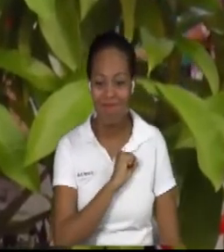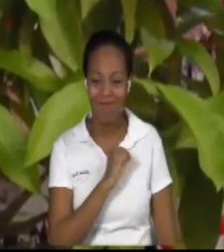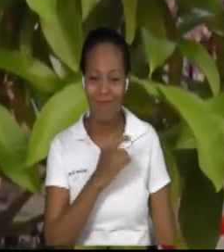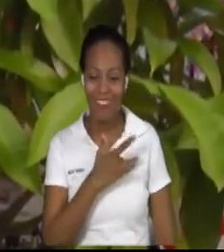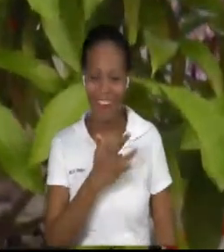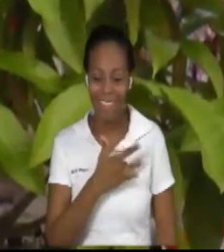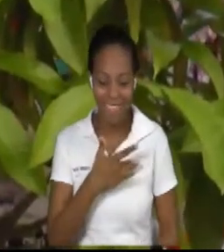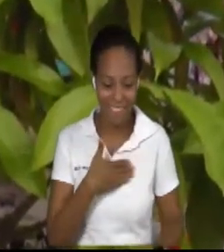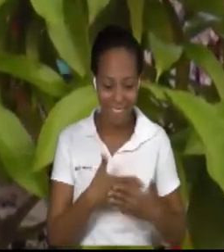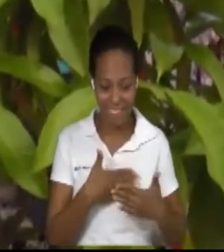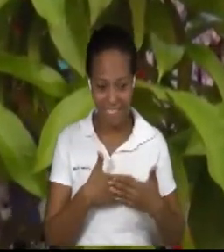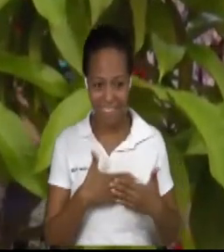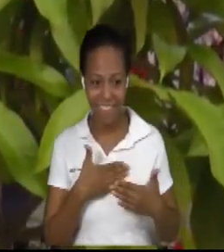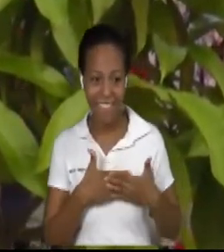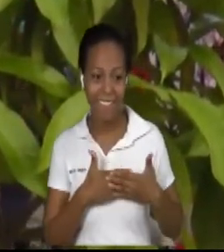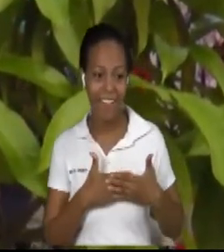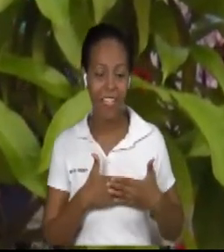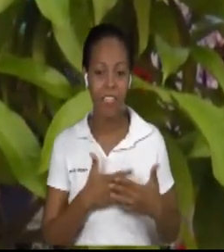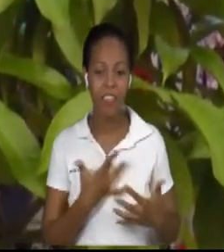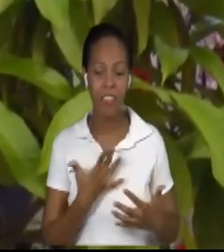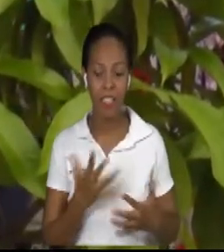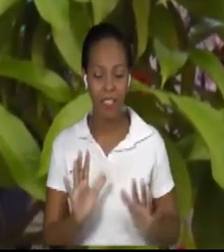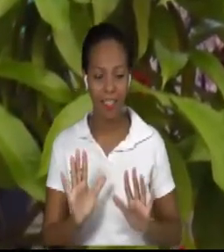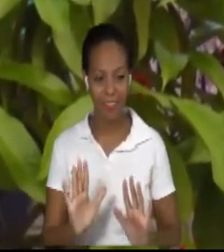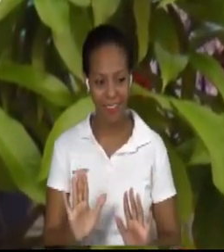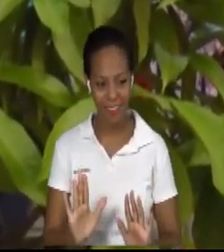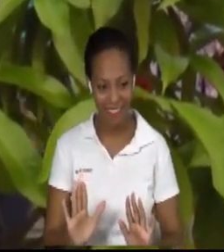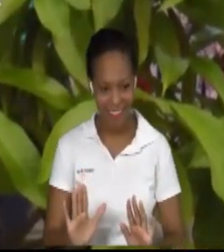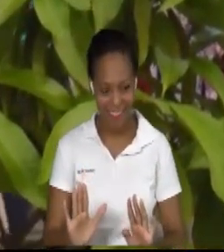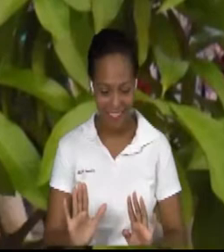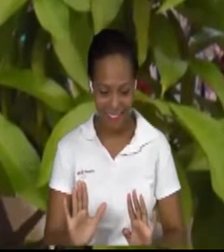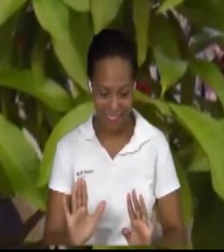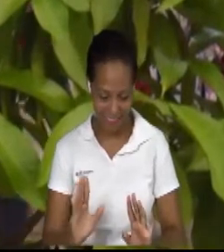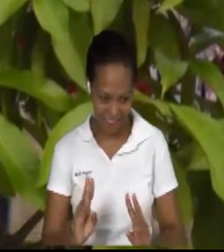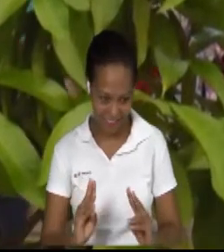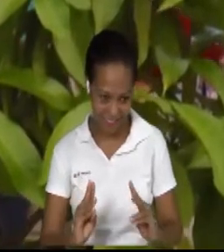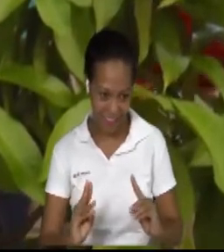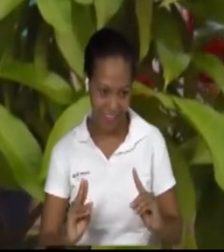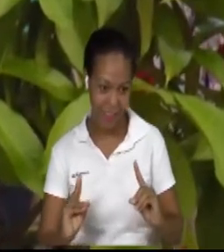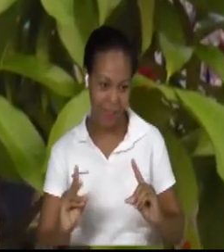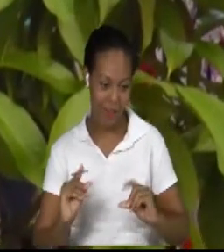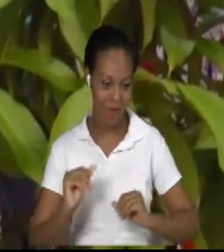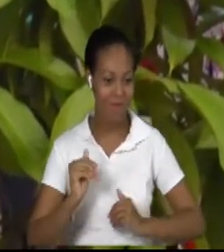pidiendo más. Esto no hay que tomarlo sin ningún apuro.